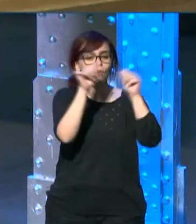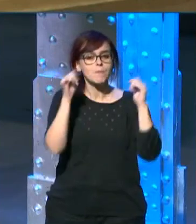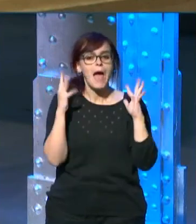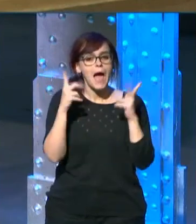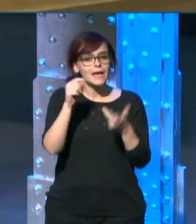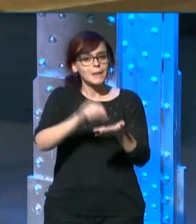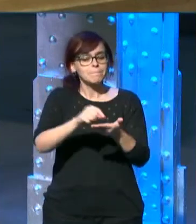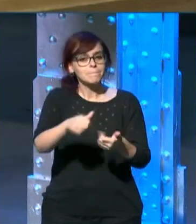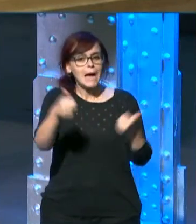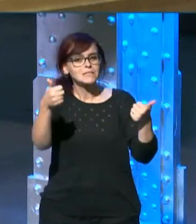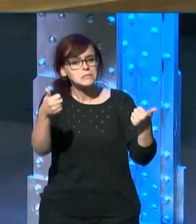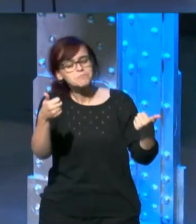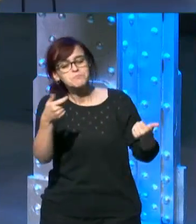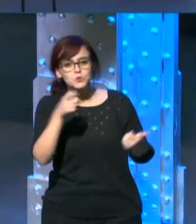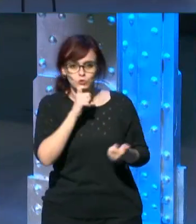Sí.